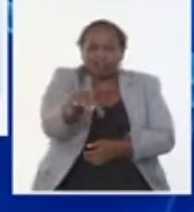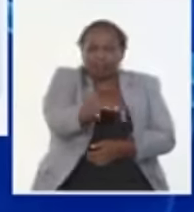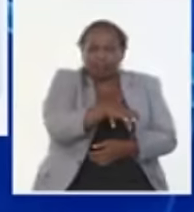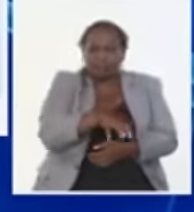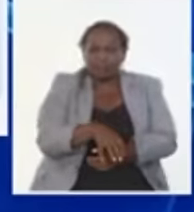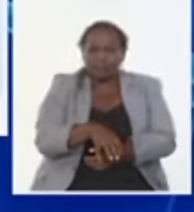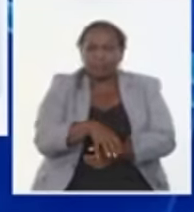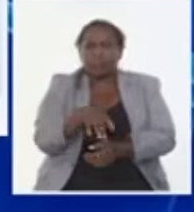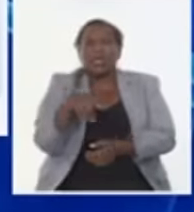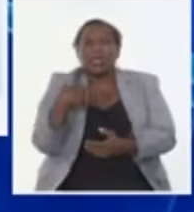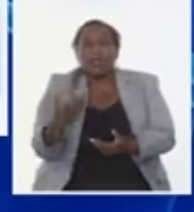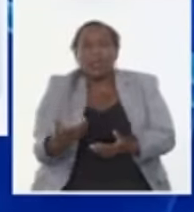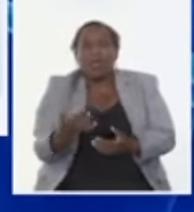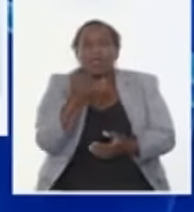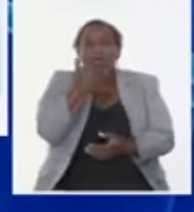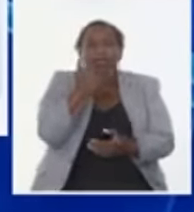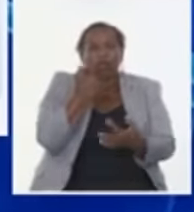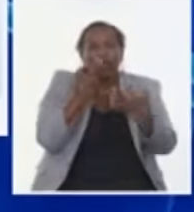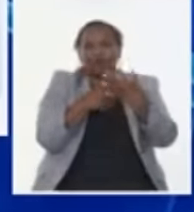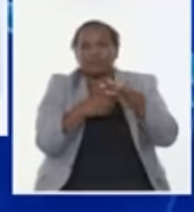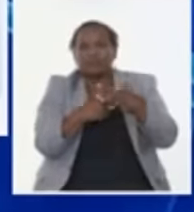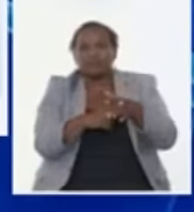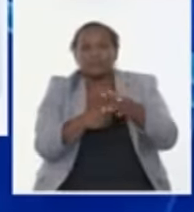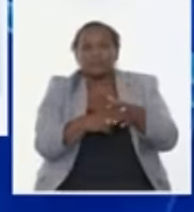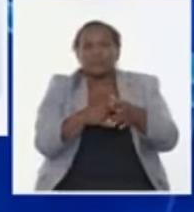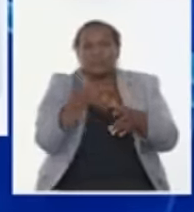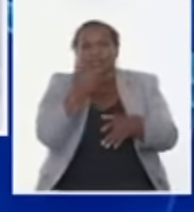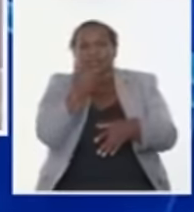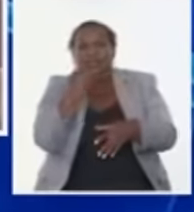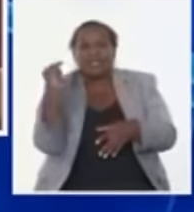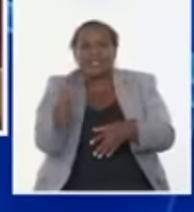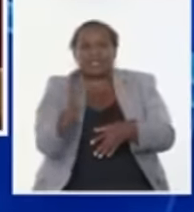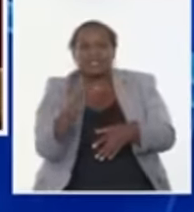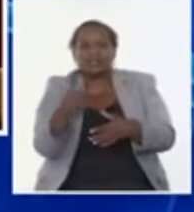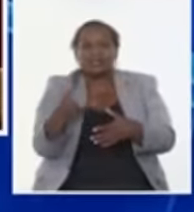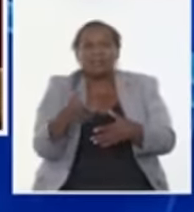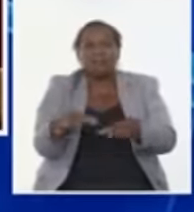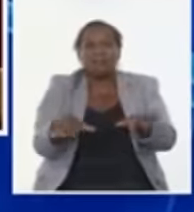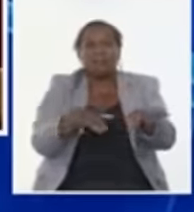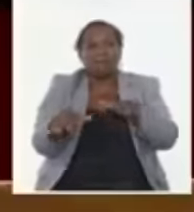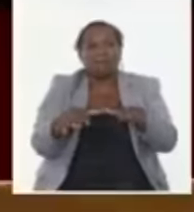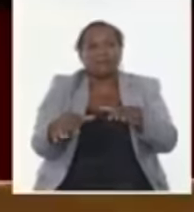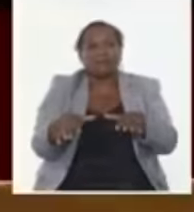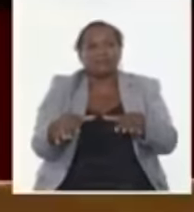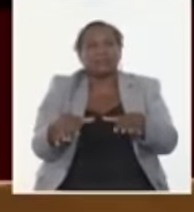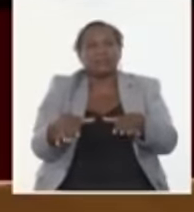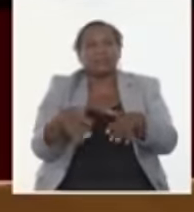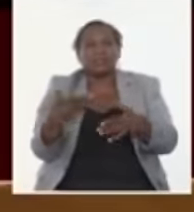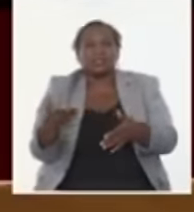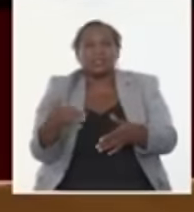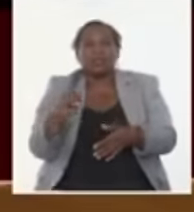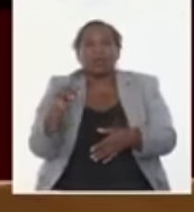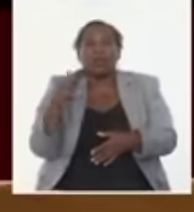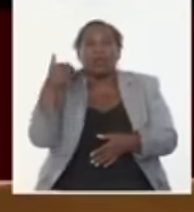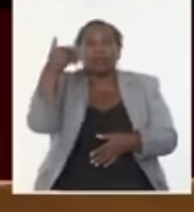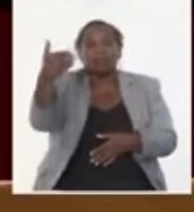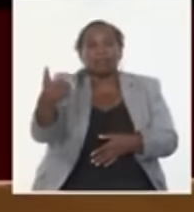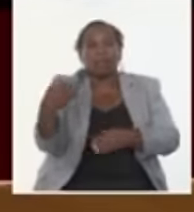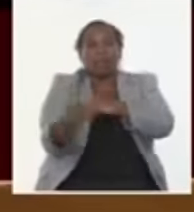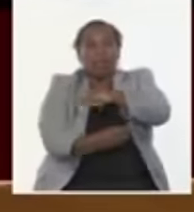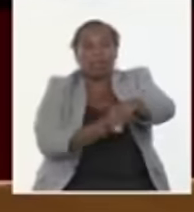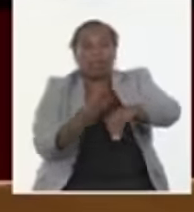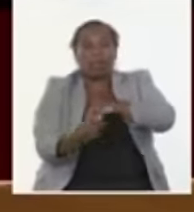las distorsiones y tendencias negativas y se diseñaron las acciones a desarrollar para revertir la